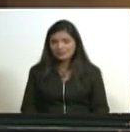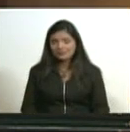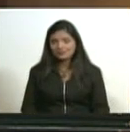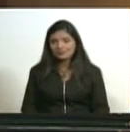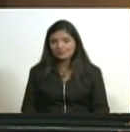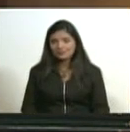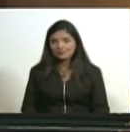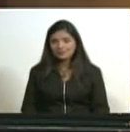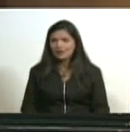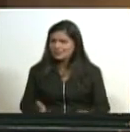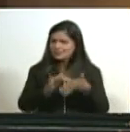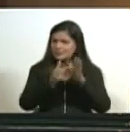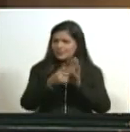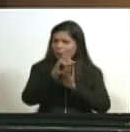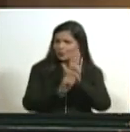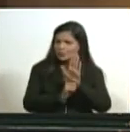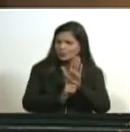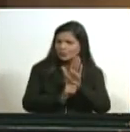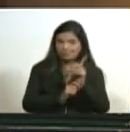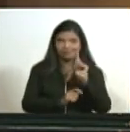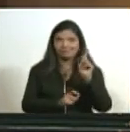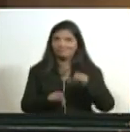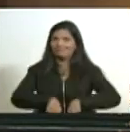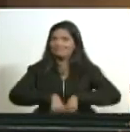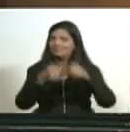¿Eso es constitucional? ¿Eso es delito?